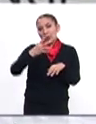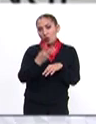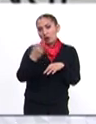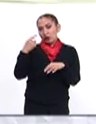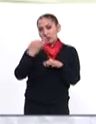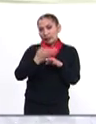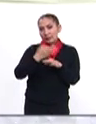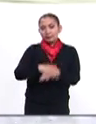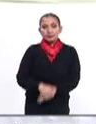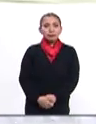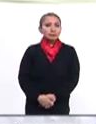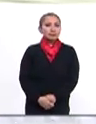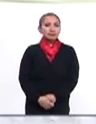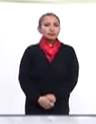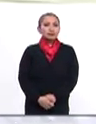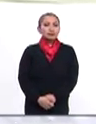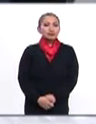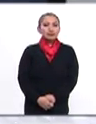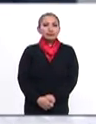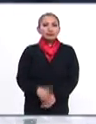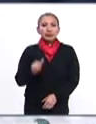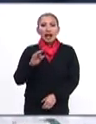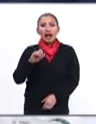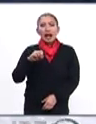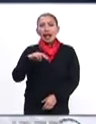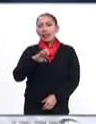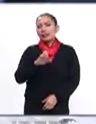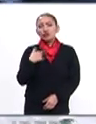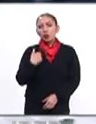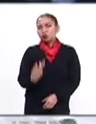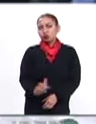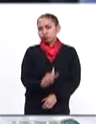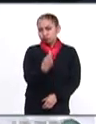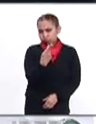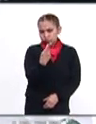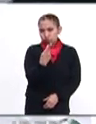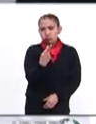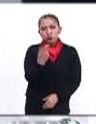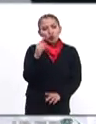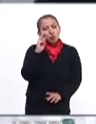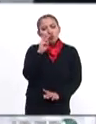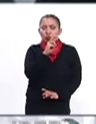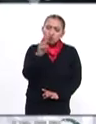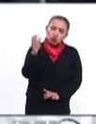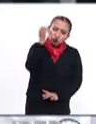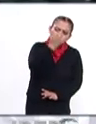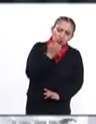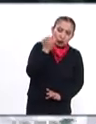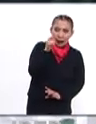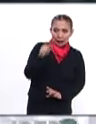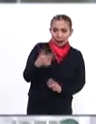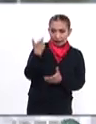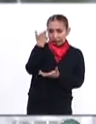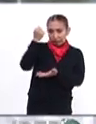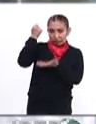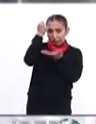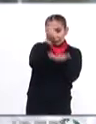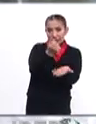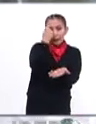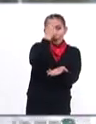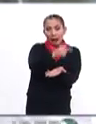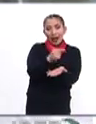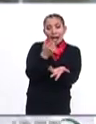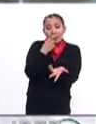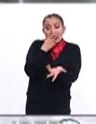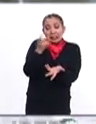en este momento. Arlén, yo quisiera preguntarte, ¿cómo ves la situación de, este presupuesto que